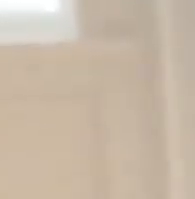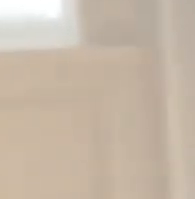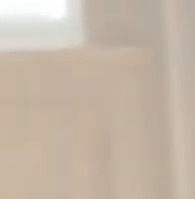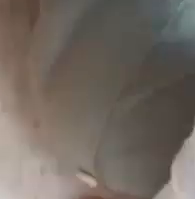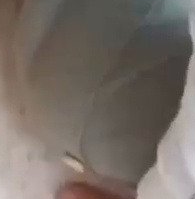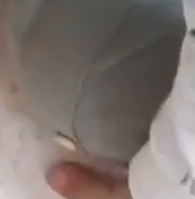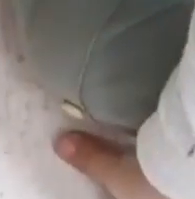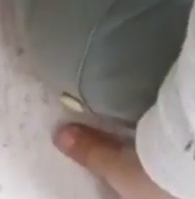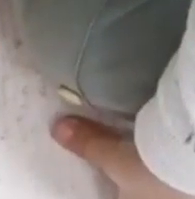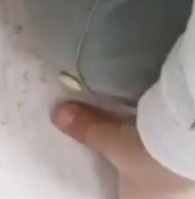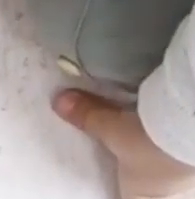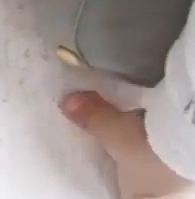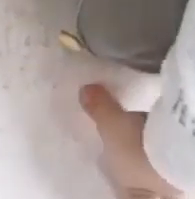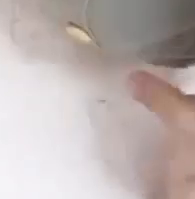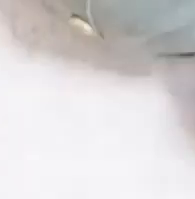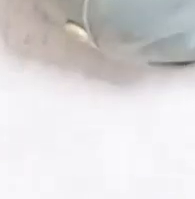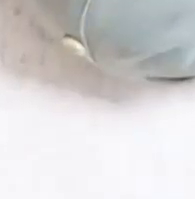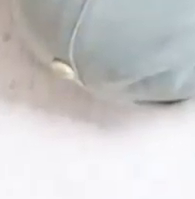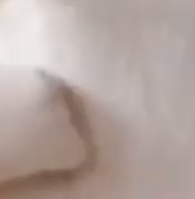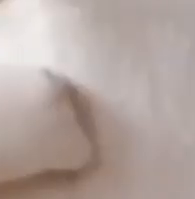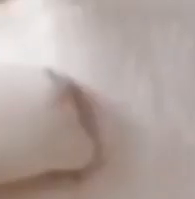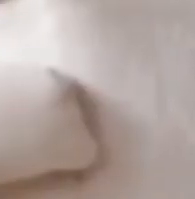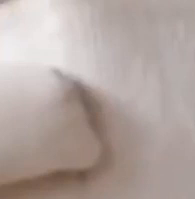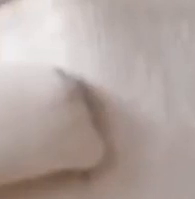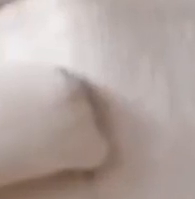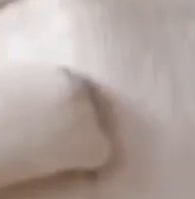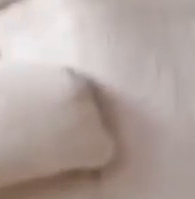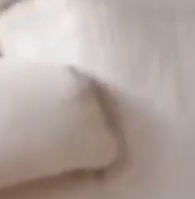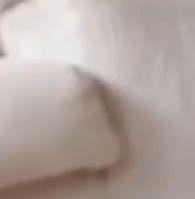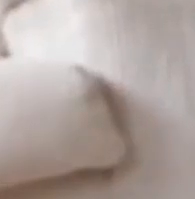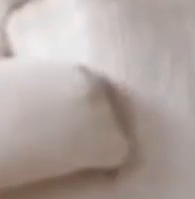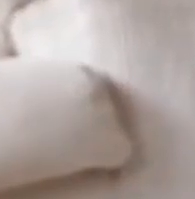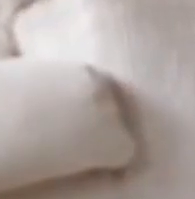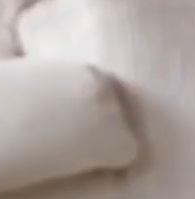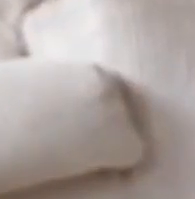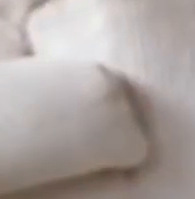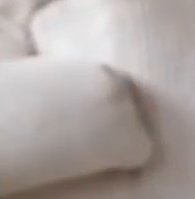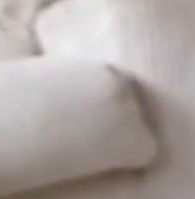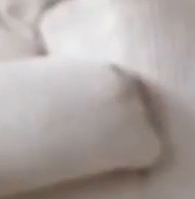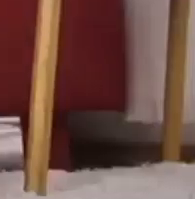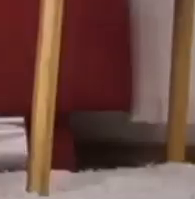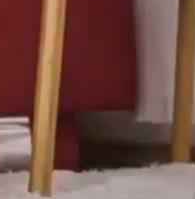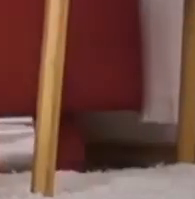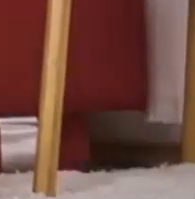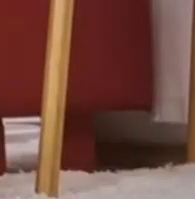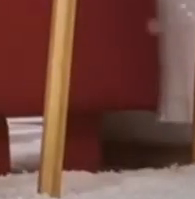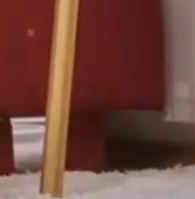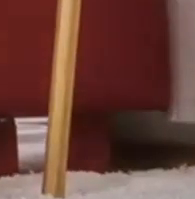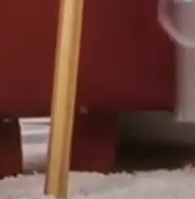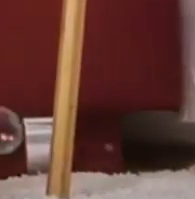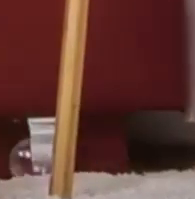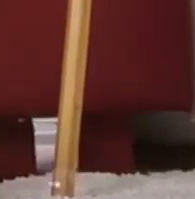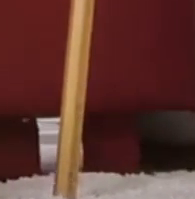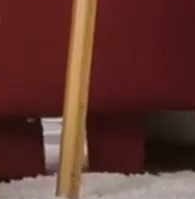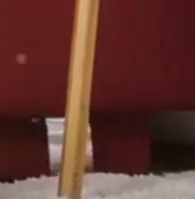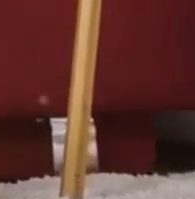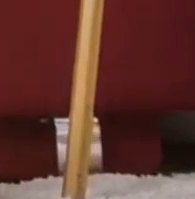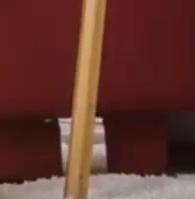que debemos conservar está en las acciones simples. La energía está cuando compartimos con nuestra familia, cuando sacamos tiempo para jugar